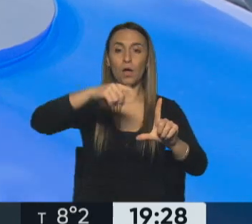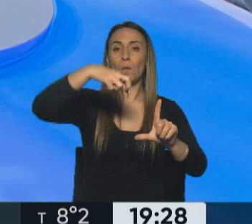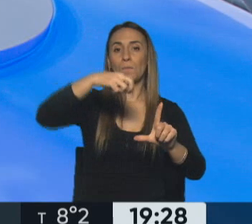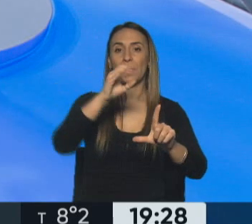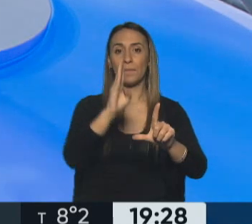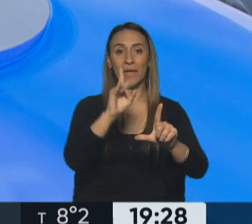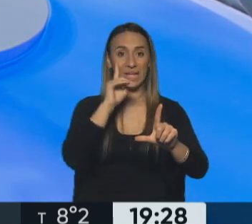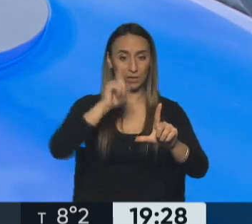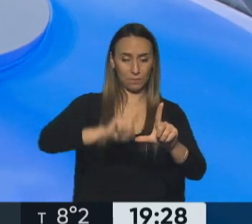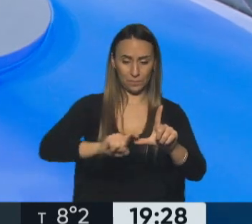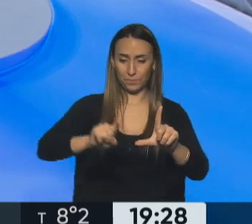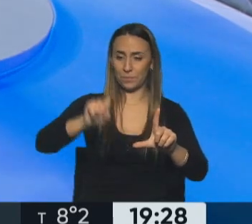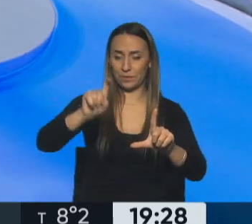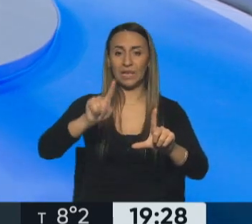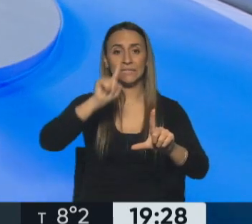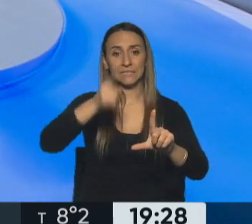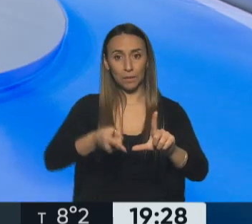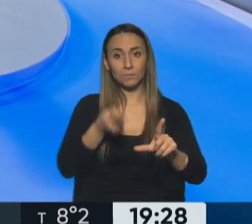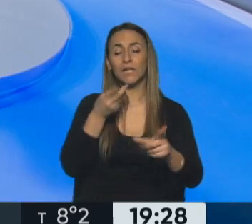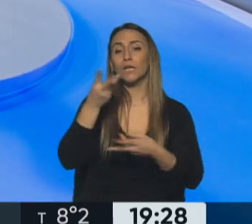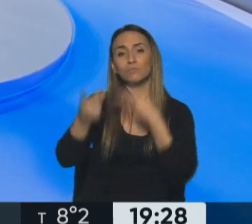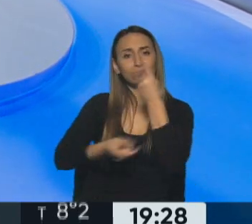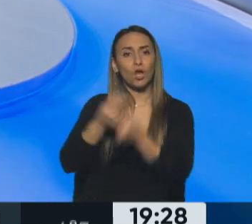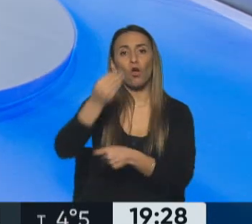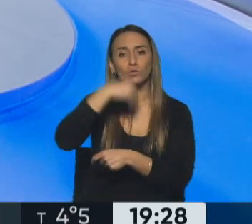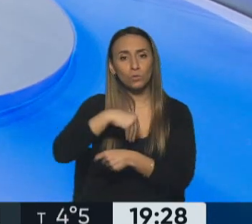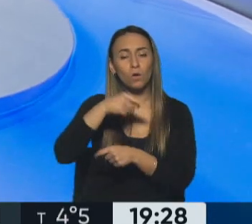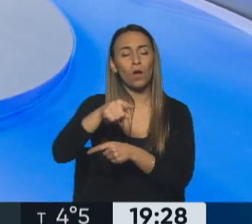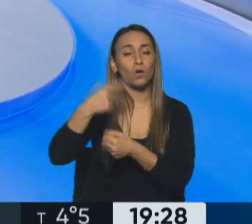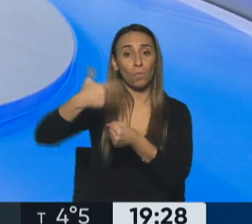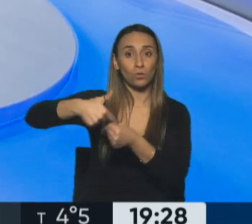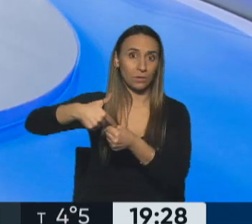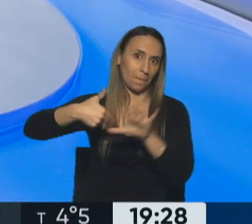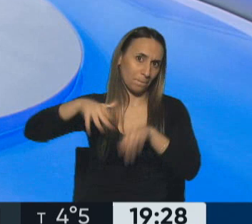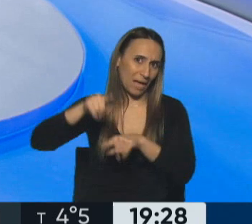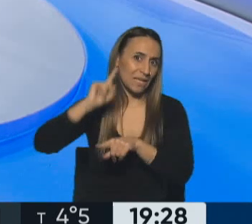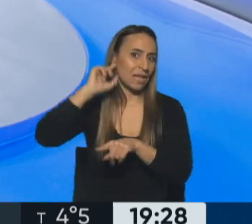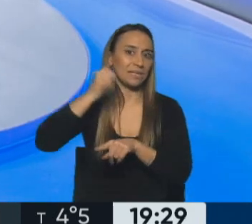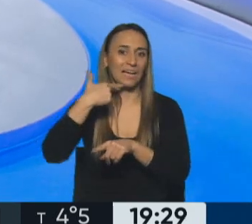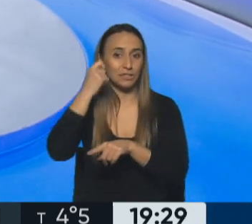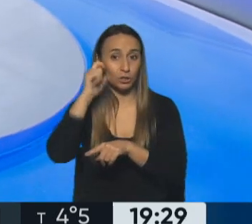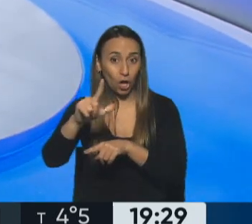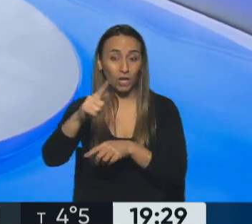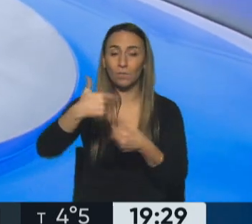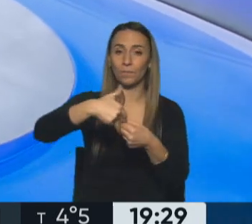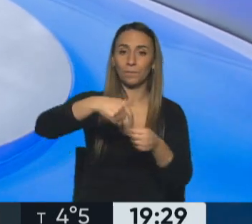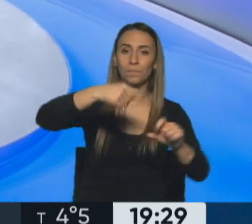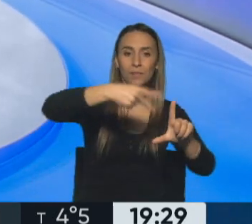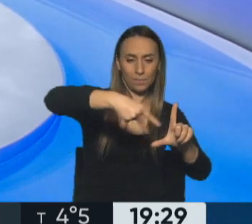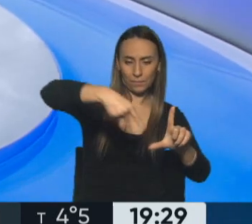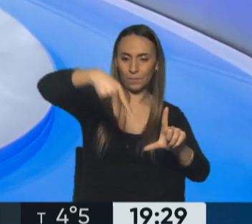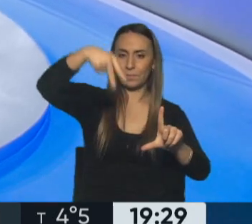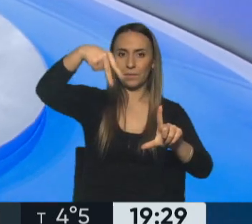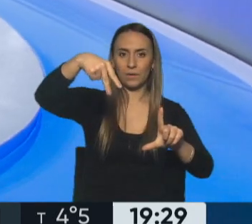y las curvas del crecimiento del consumo de combustibles, fundamentalmente el gasoil, son curvas paralelas, ¿por qué se da